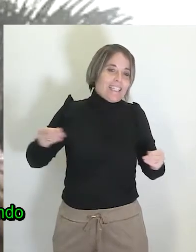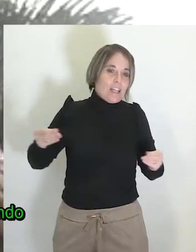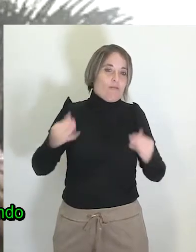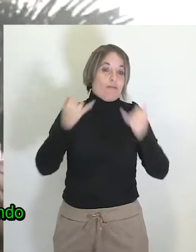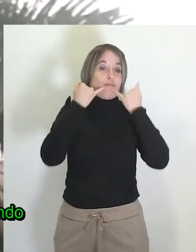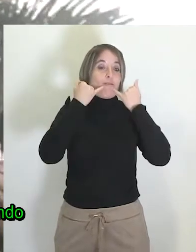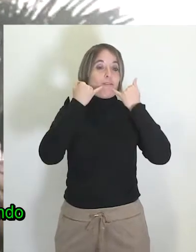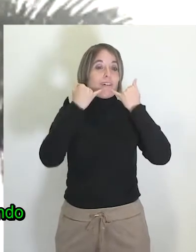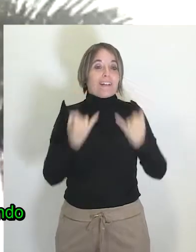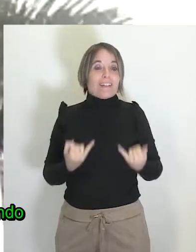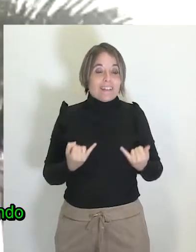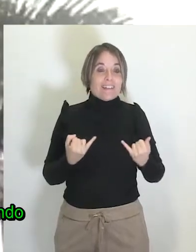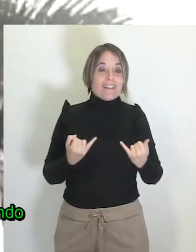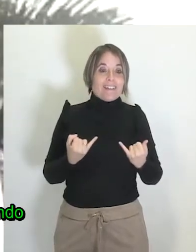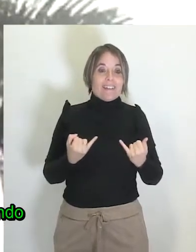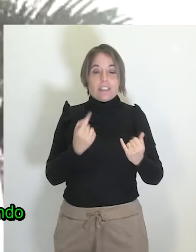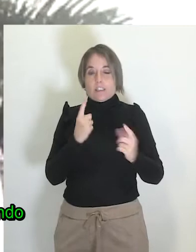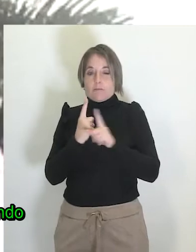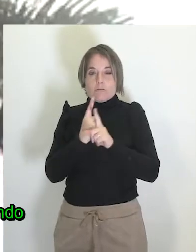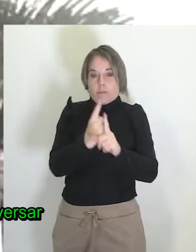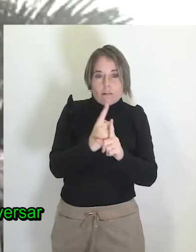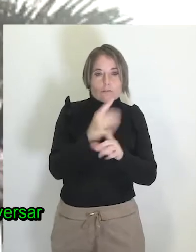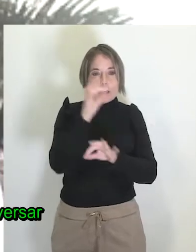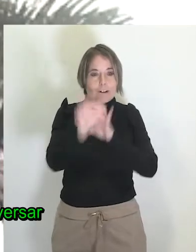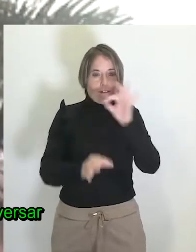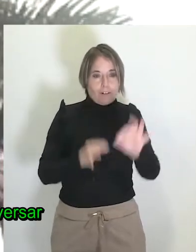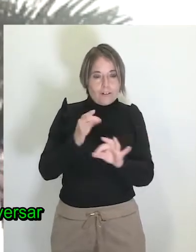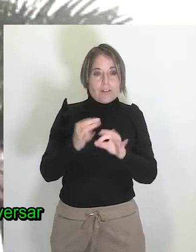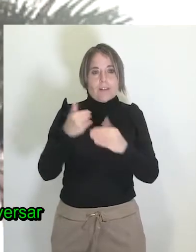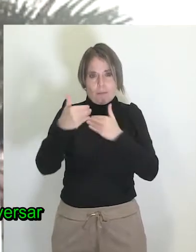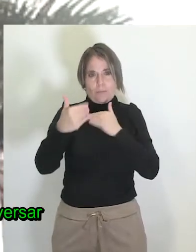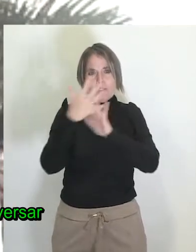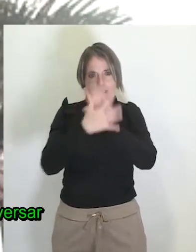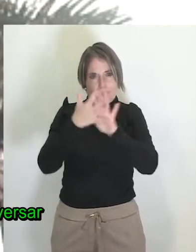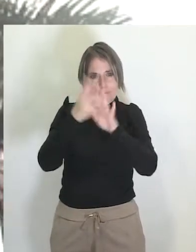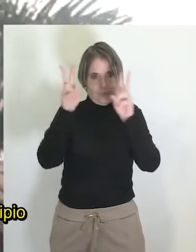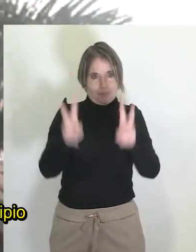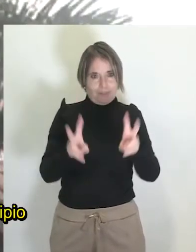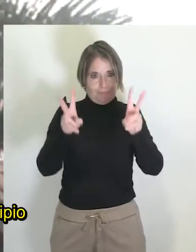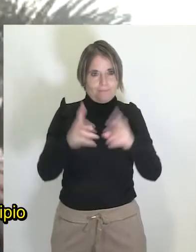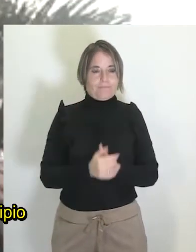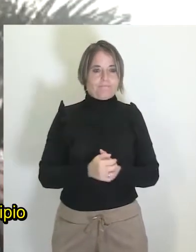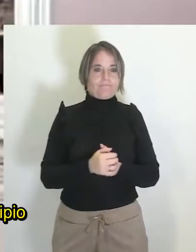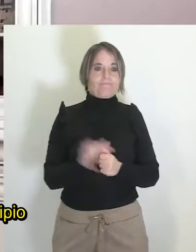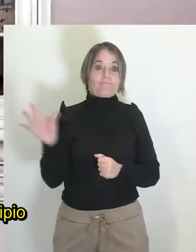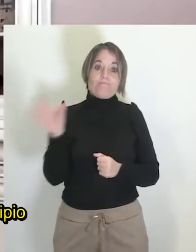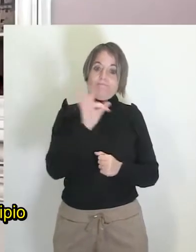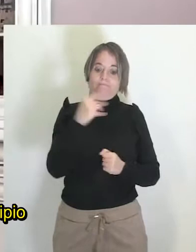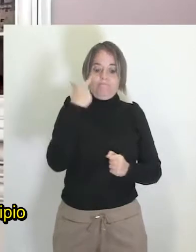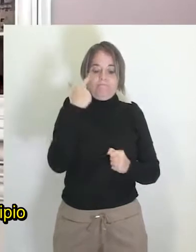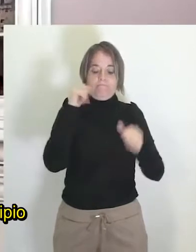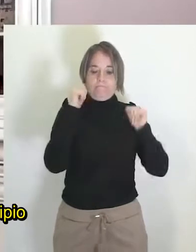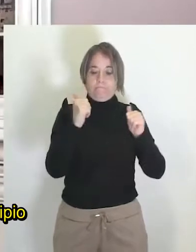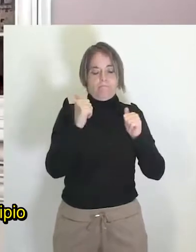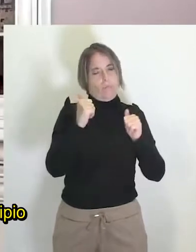una crisis que está persiguiendo a las organizaciones, y ya seguramente vamos a conversar sobre esto. Sí, claro, y hablábamos